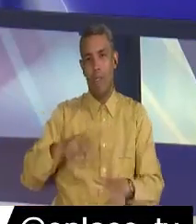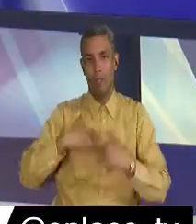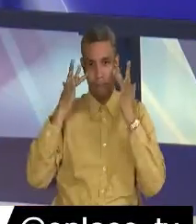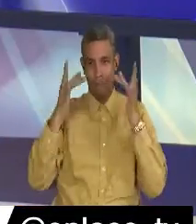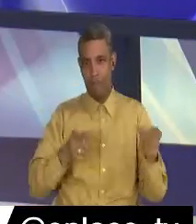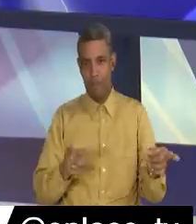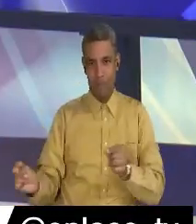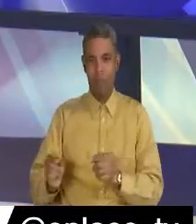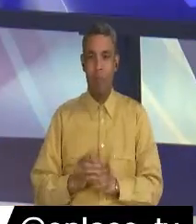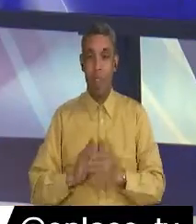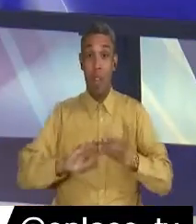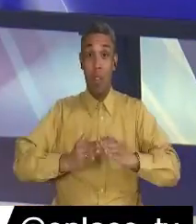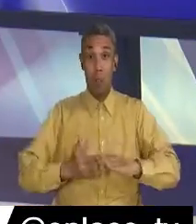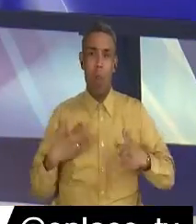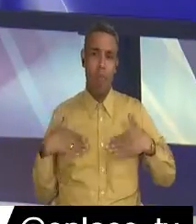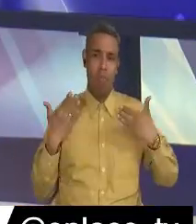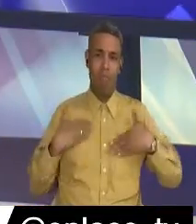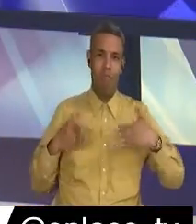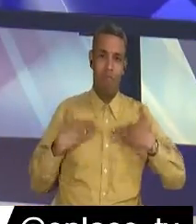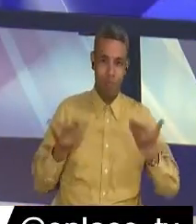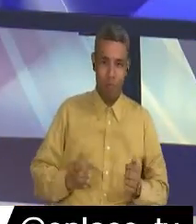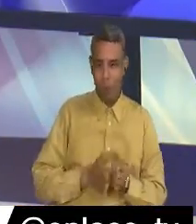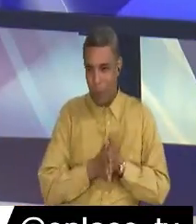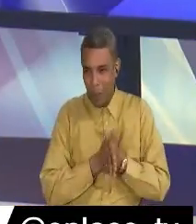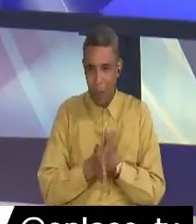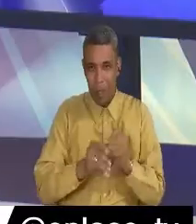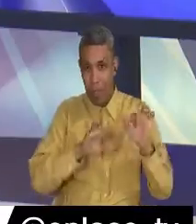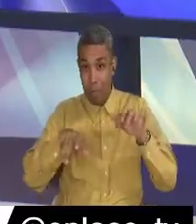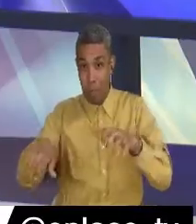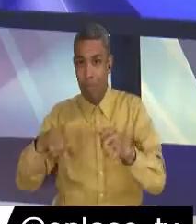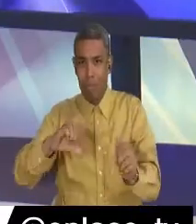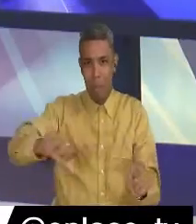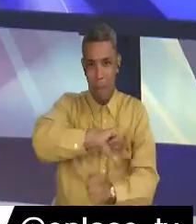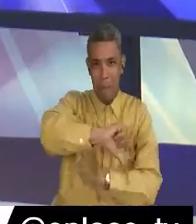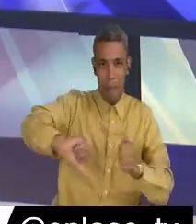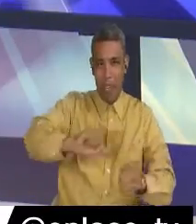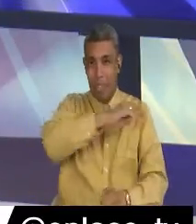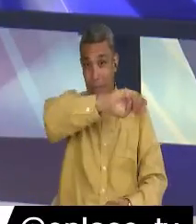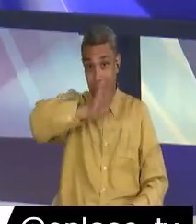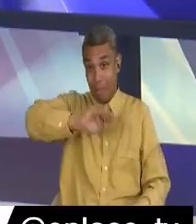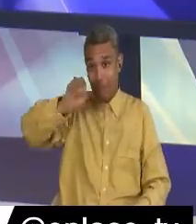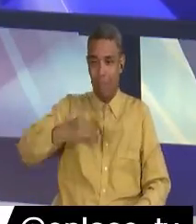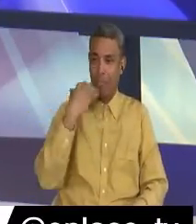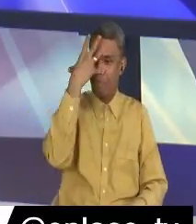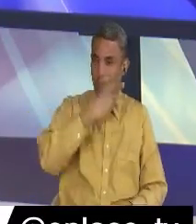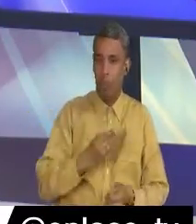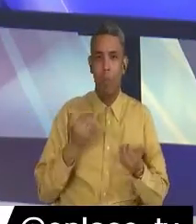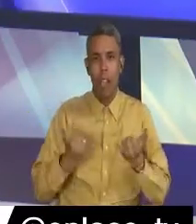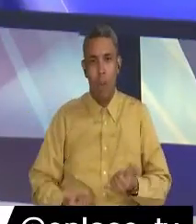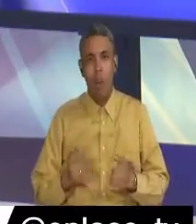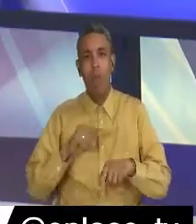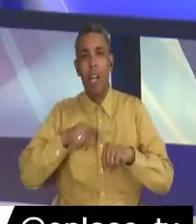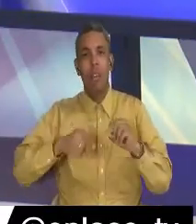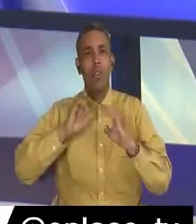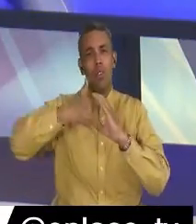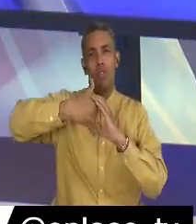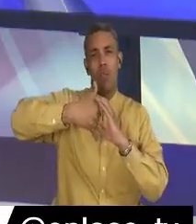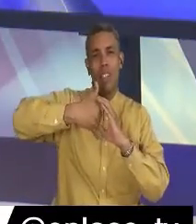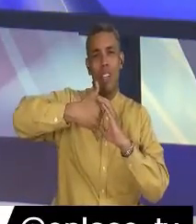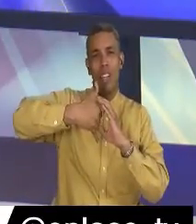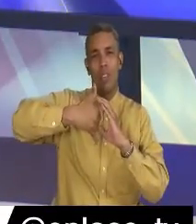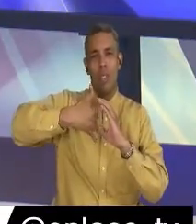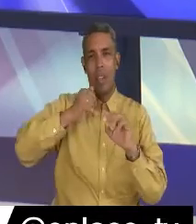Muy contenta se ha mostrado la comunidad por estos cambios en el Parque Infantil. Ahora conozca en la sección de Reportero Ciudadano nuevas denuncias de la comunidad a través de